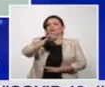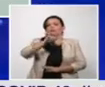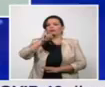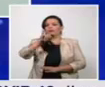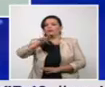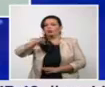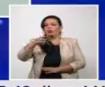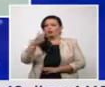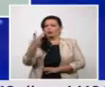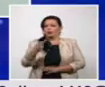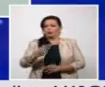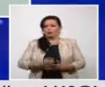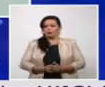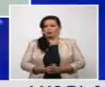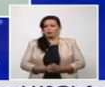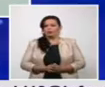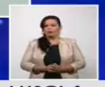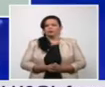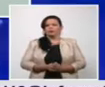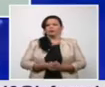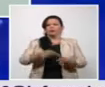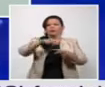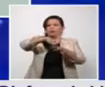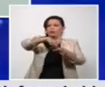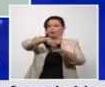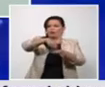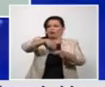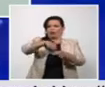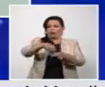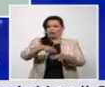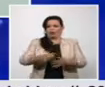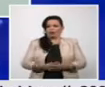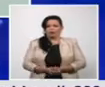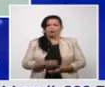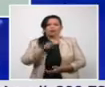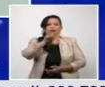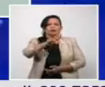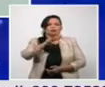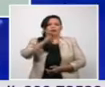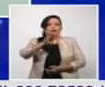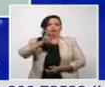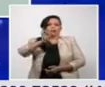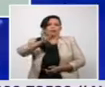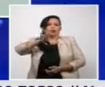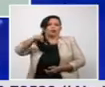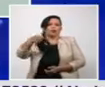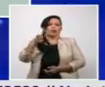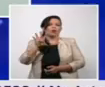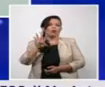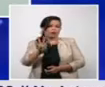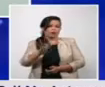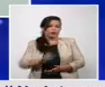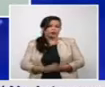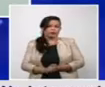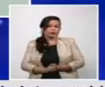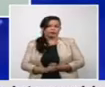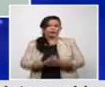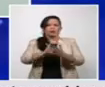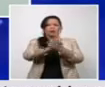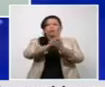166,2, el municipio especial Isla de la Juventud con 129,4, Mayabeque